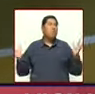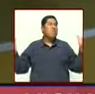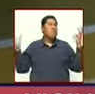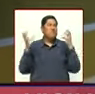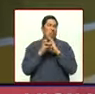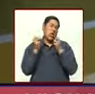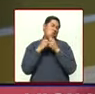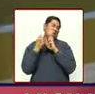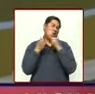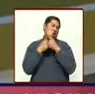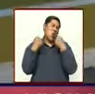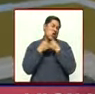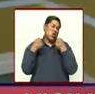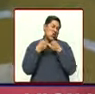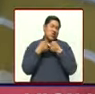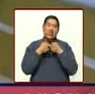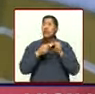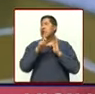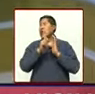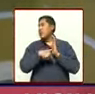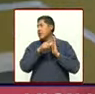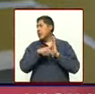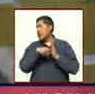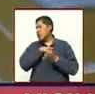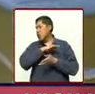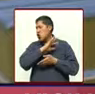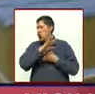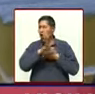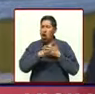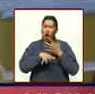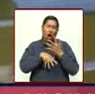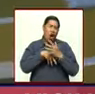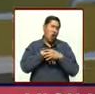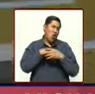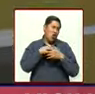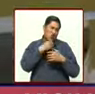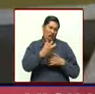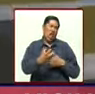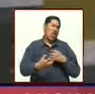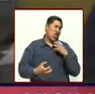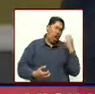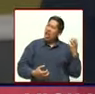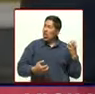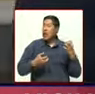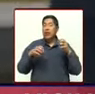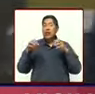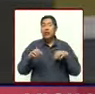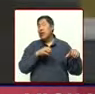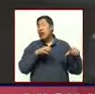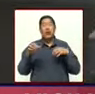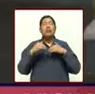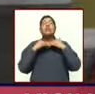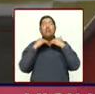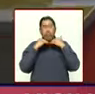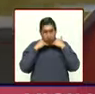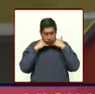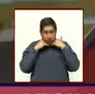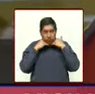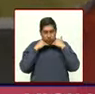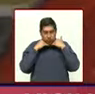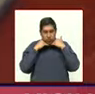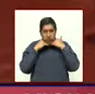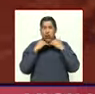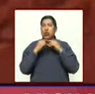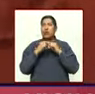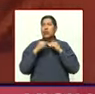sitio. Y después de todas las confrontaciones, las marchas que se dieron, se está realizando una vigilia por parte